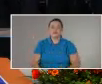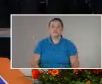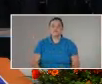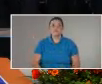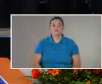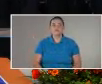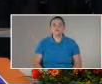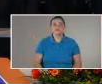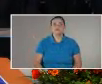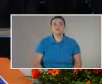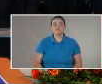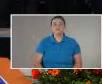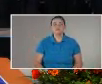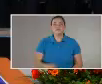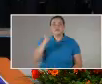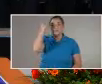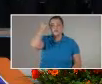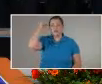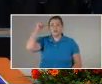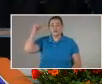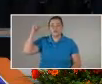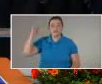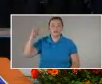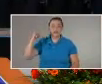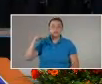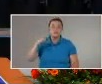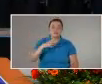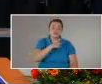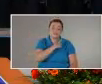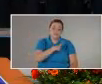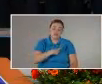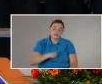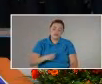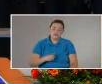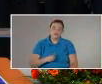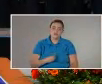Ideas de depresión, ideas de suicidio.